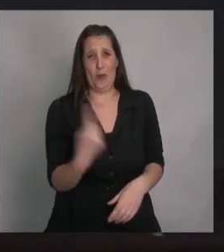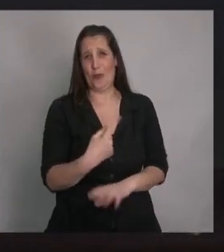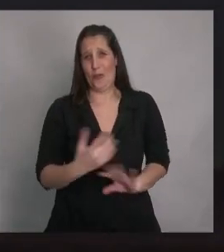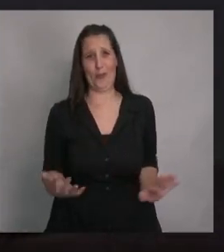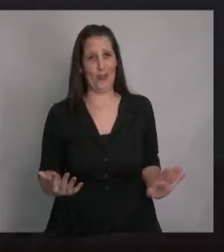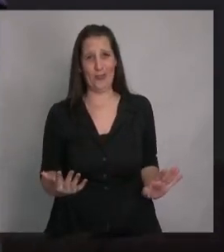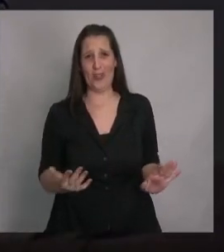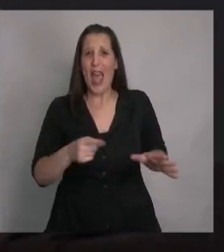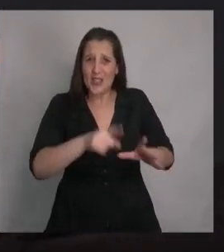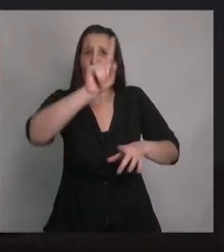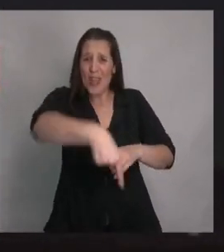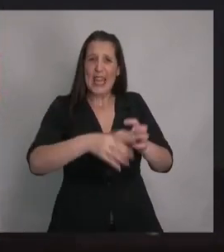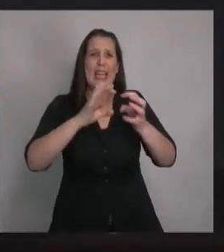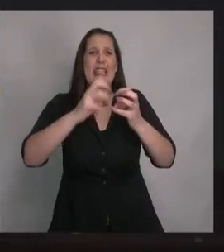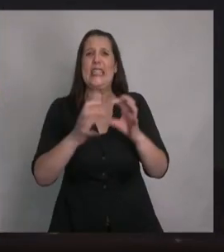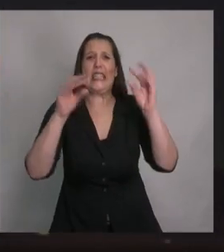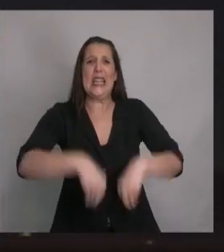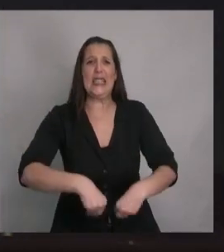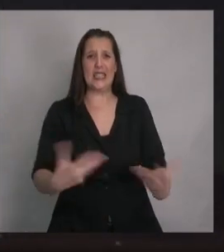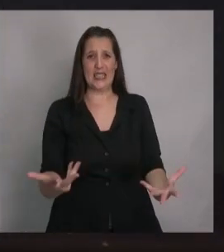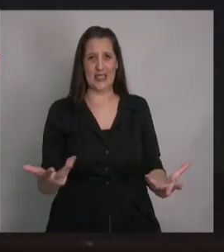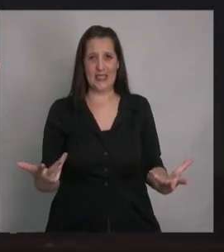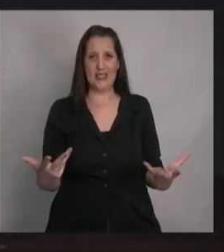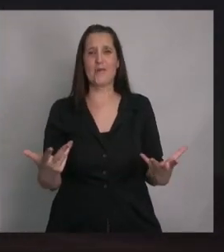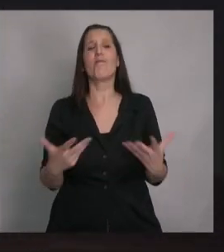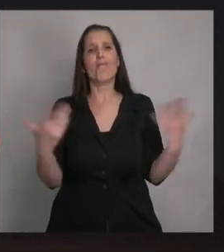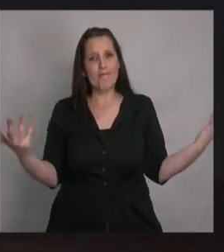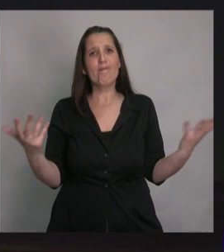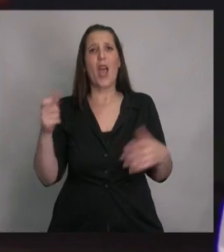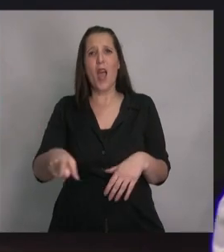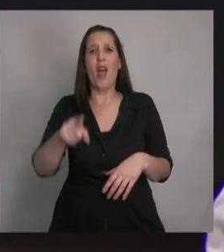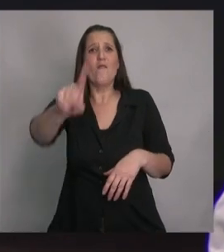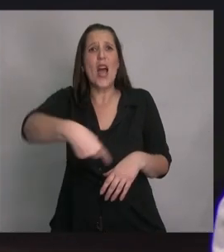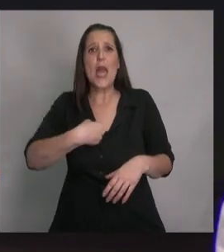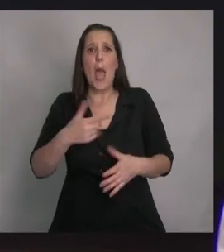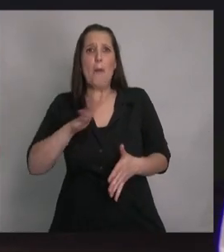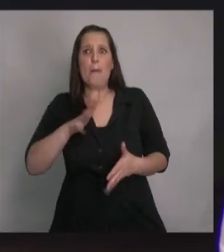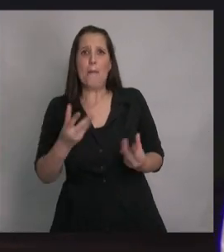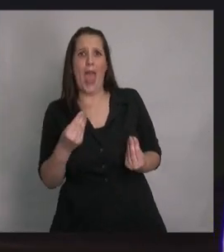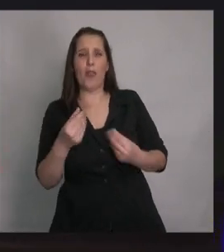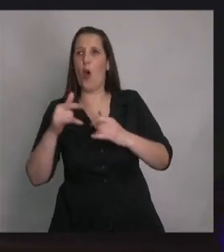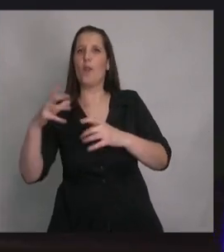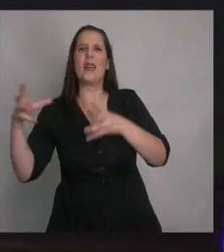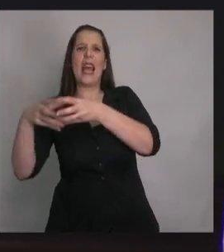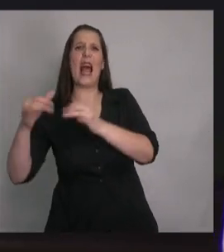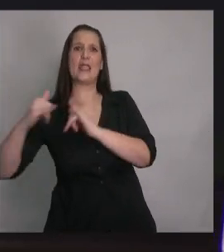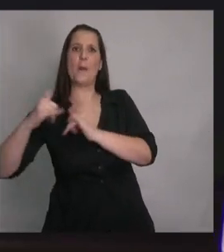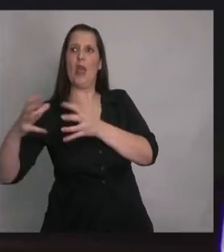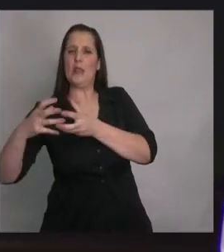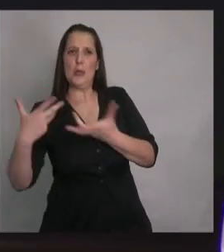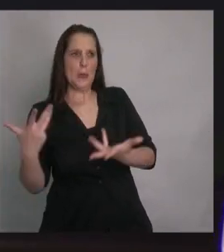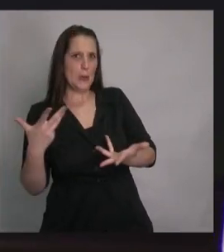genera esta crisis civilizatoria en el mundo, que provoca ese pánico de la clase media que siente